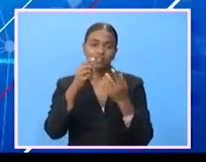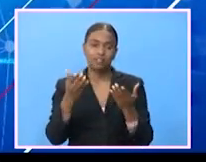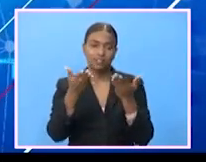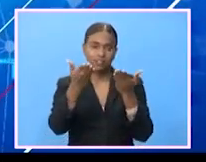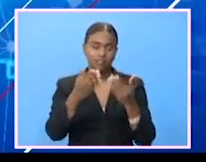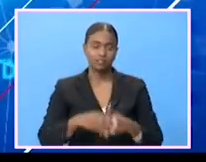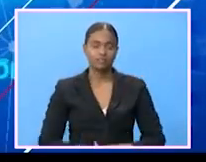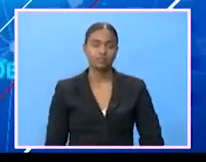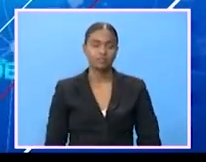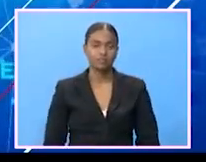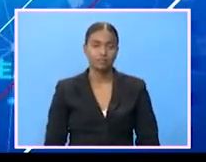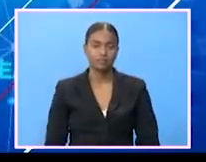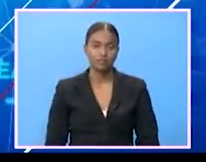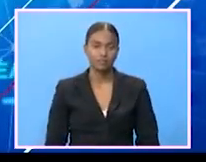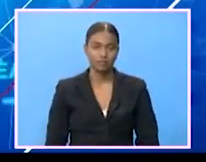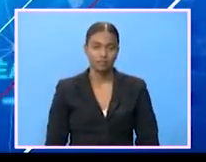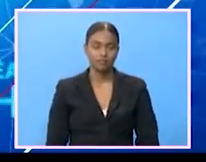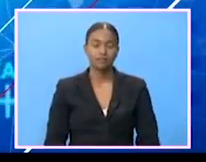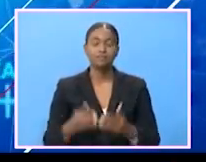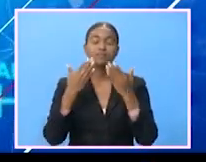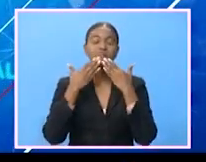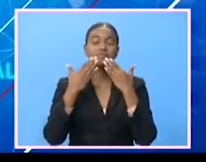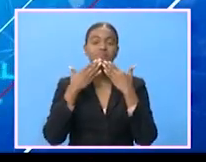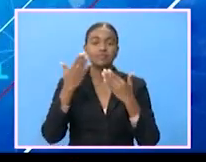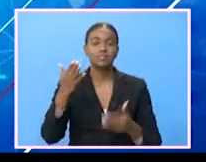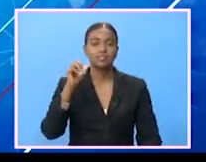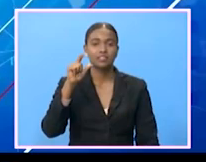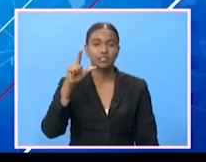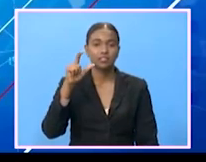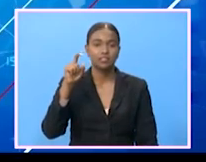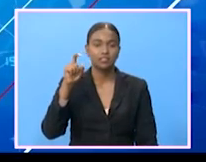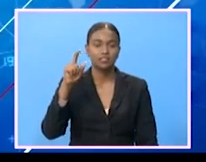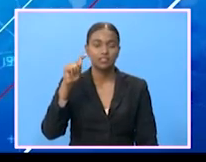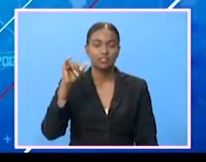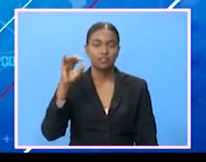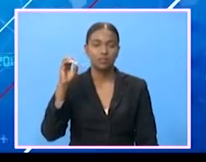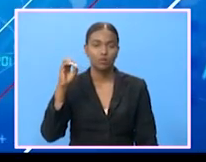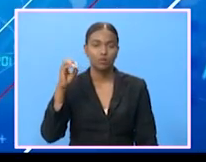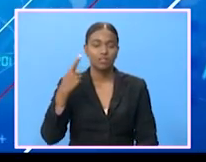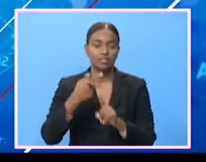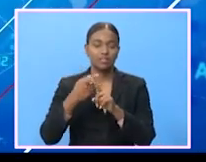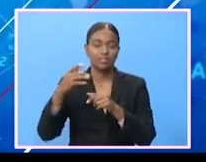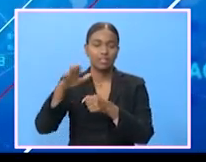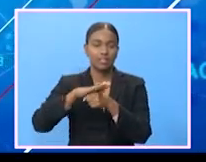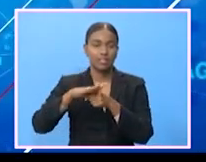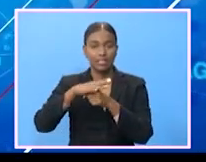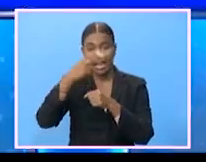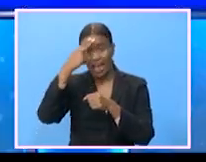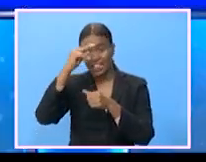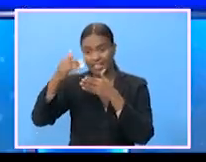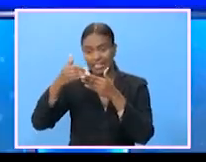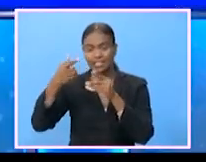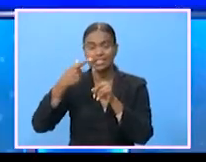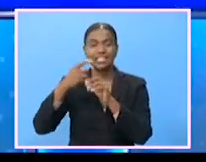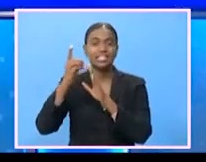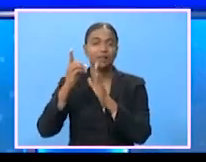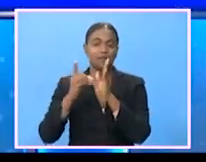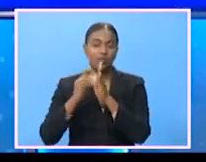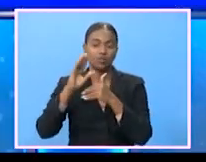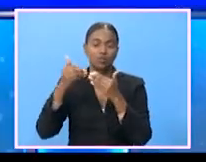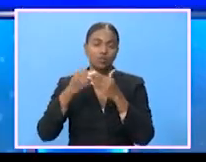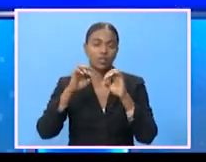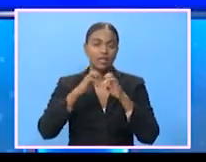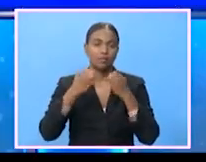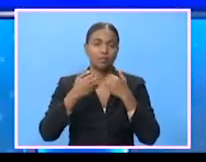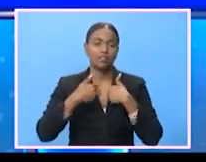Hasta entonces, un abrazo. Gracias a nuestro compañero Alex Santiago desde la frontera por Dajabón y todo el equipo